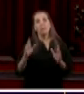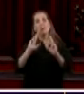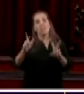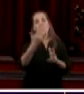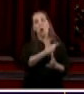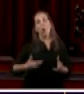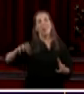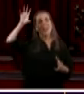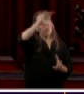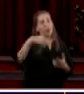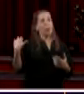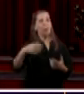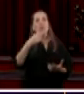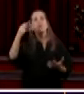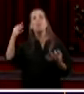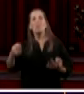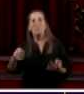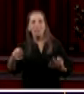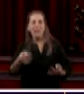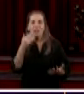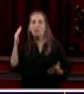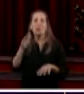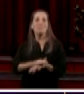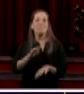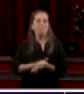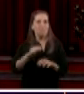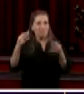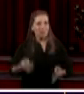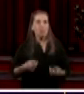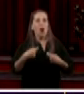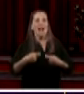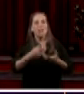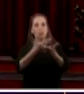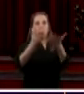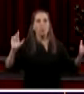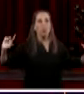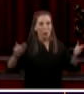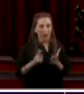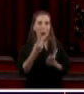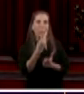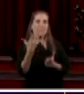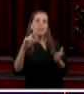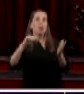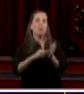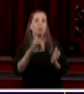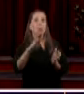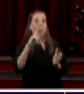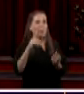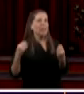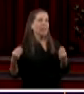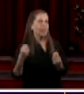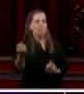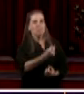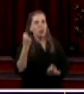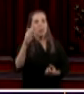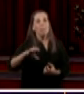tienen que recomponer eso que les quitó aquel día famoso de la ceremonia esa porque fue una faena esa cuando Alberto Fernández